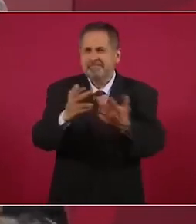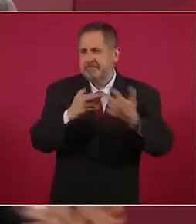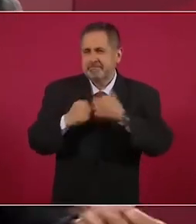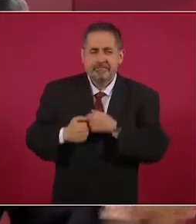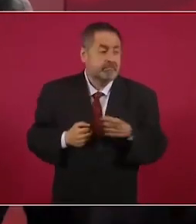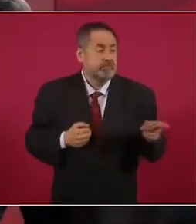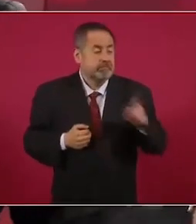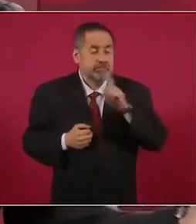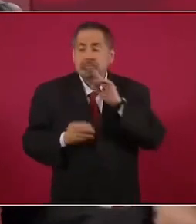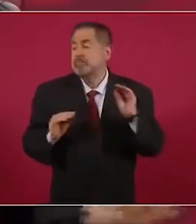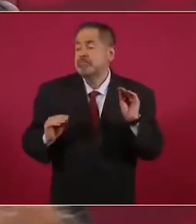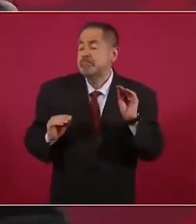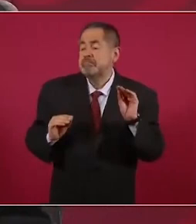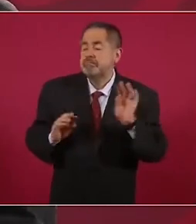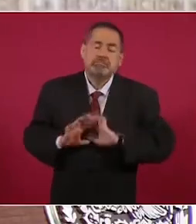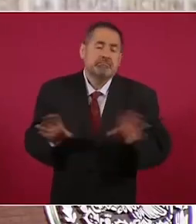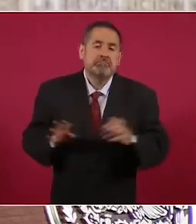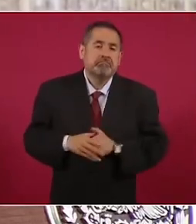y que de repente le salió